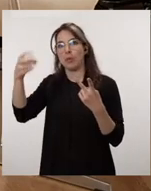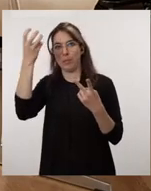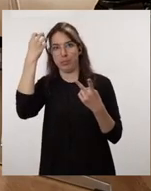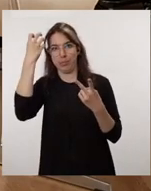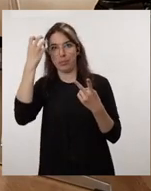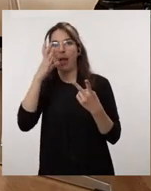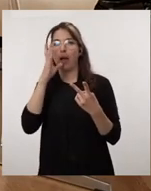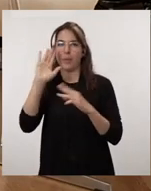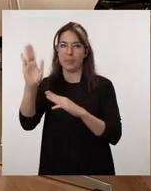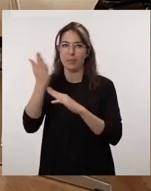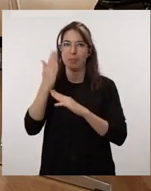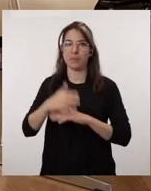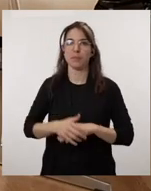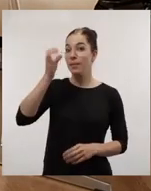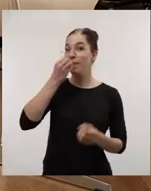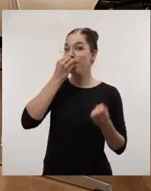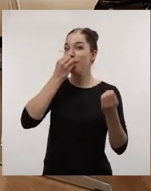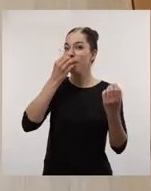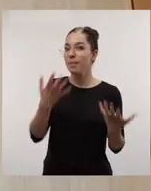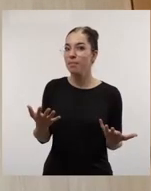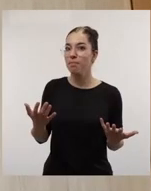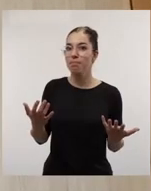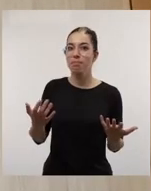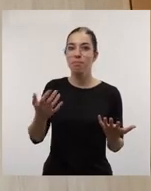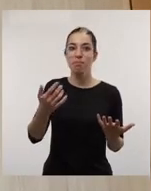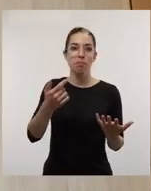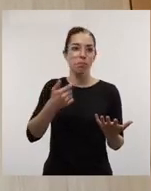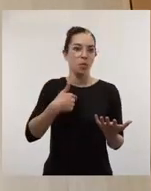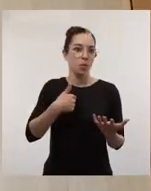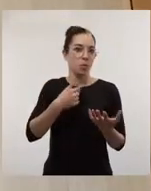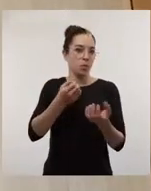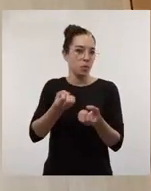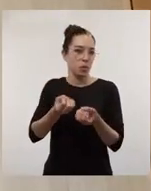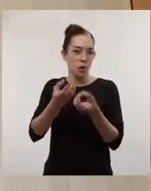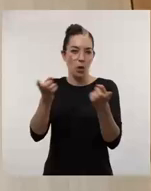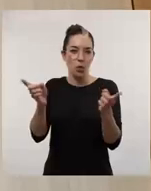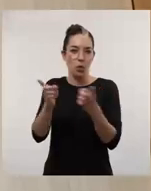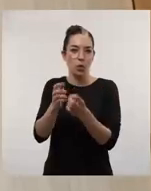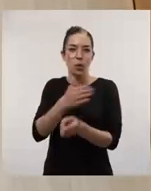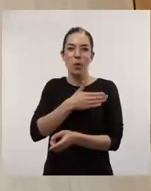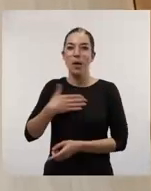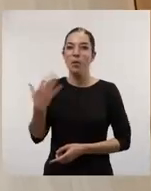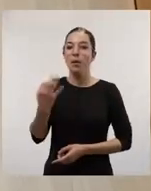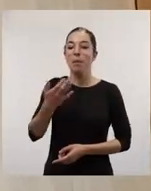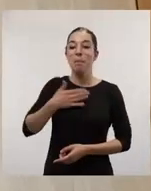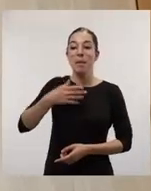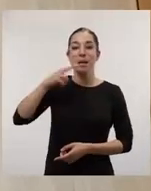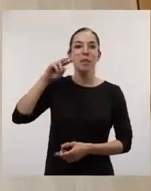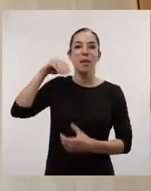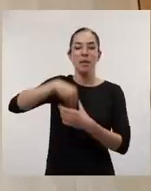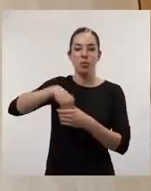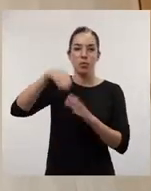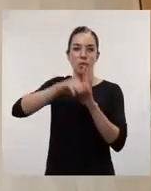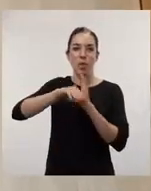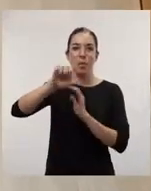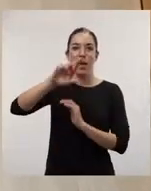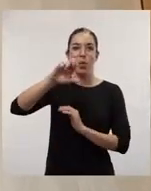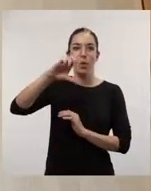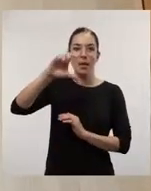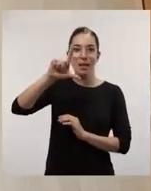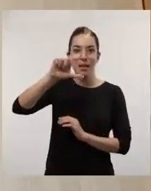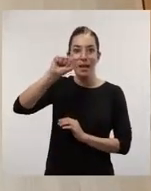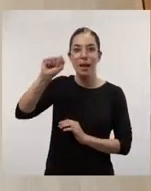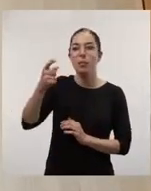vamos con ellos hola que tal yo quisiera brevemente manifestaros bueno pues mi experiencia con el programa del ucle a